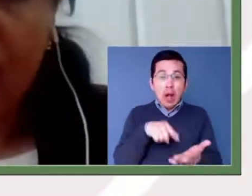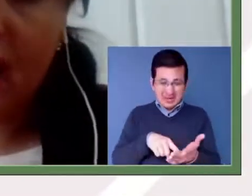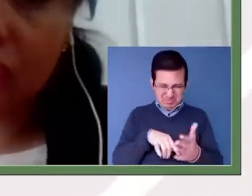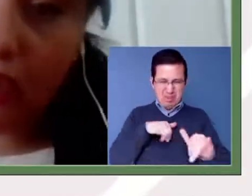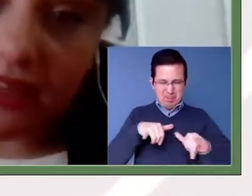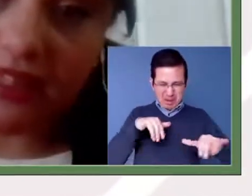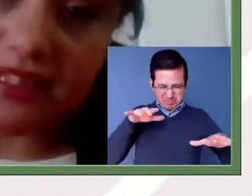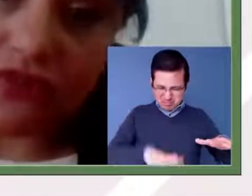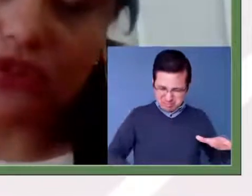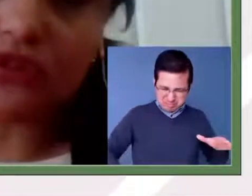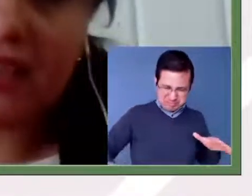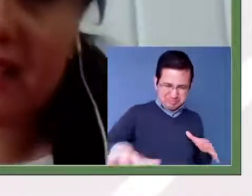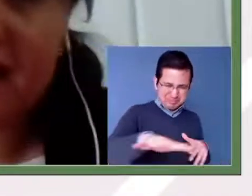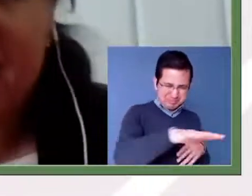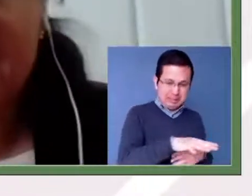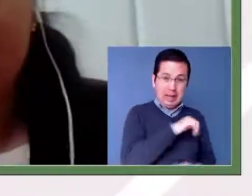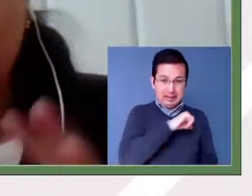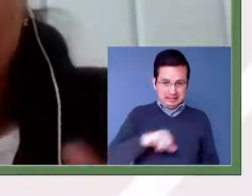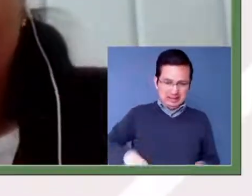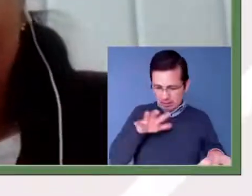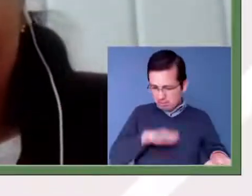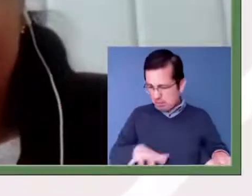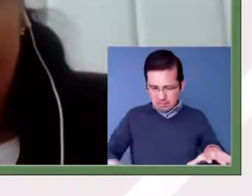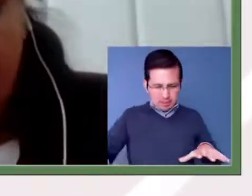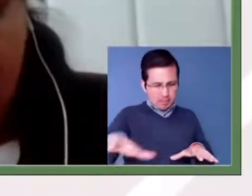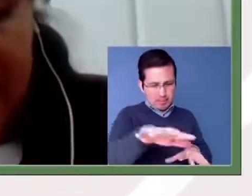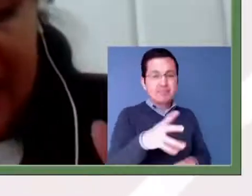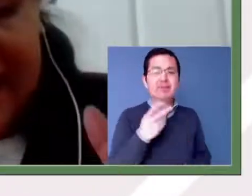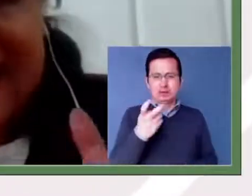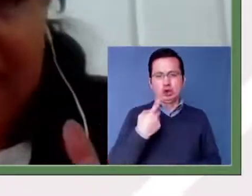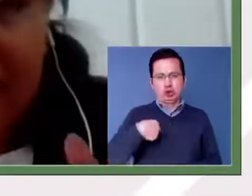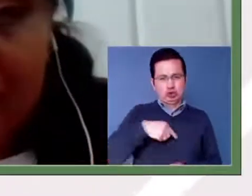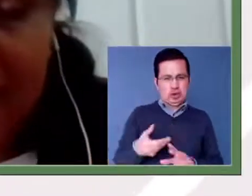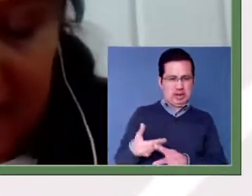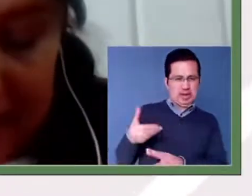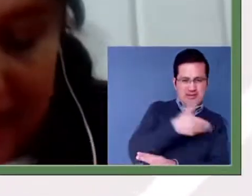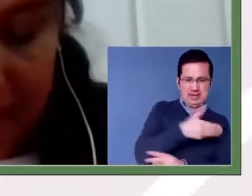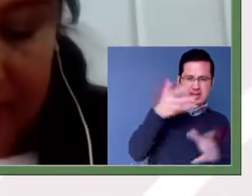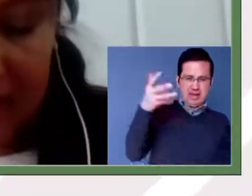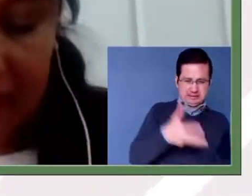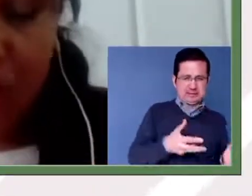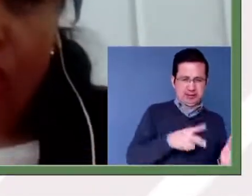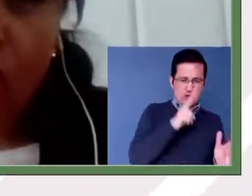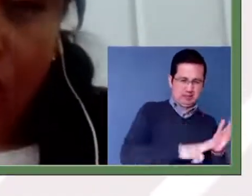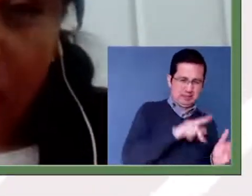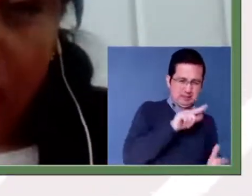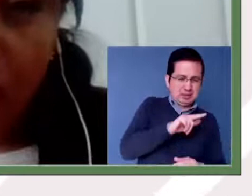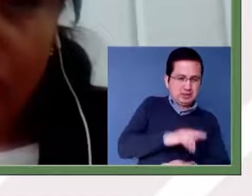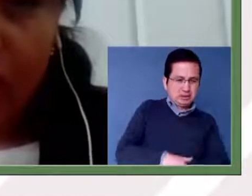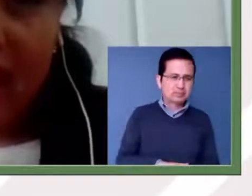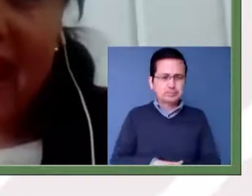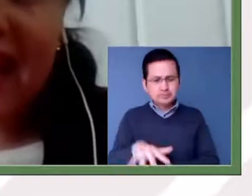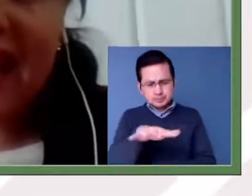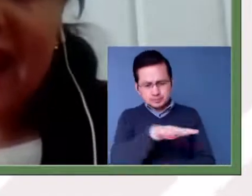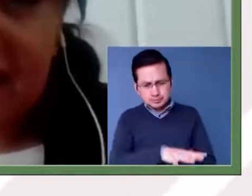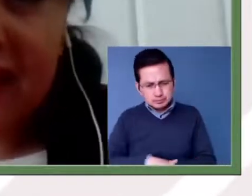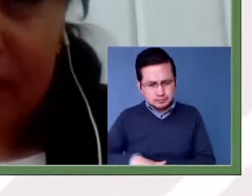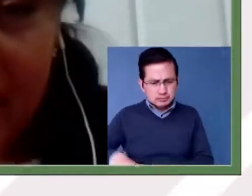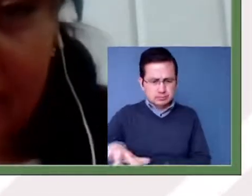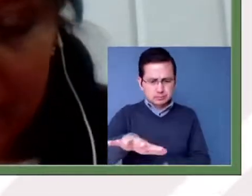en la cartografía que se hizo en 2017 con un mapa de calor, se ve precisamente cómo